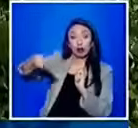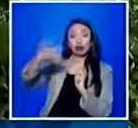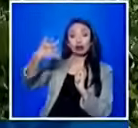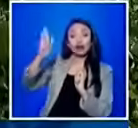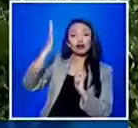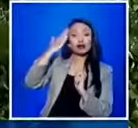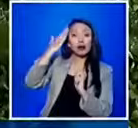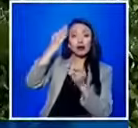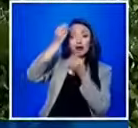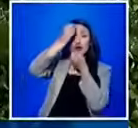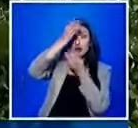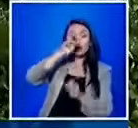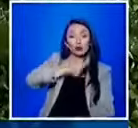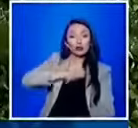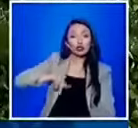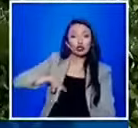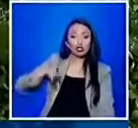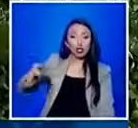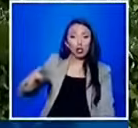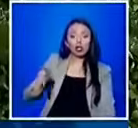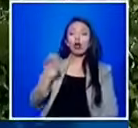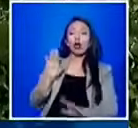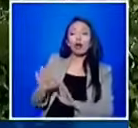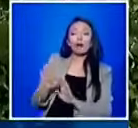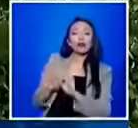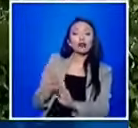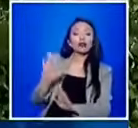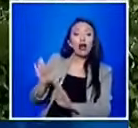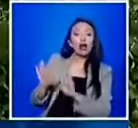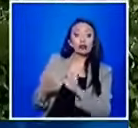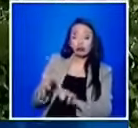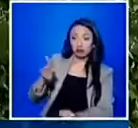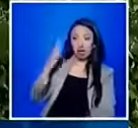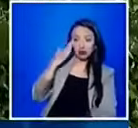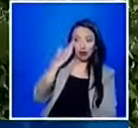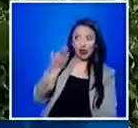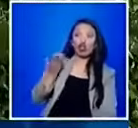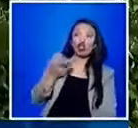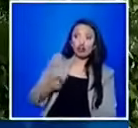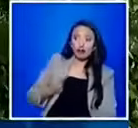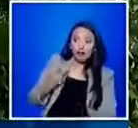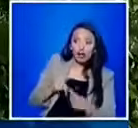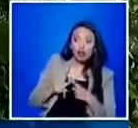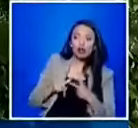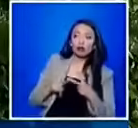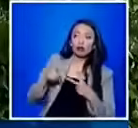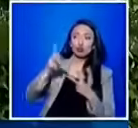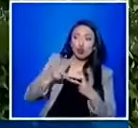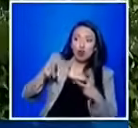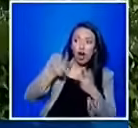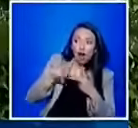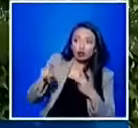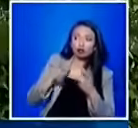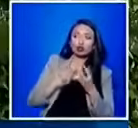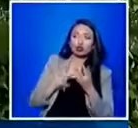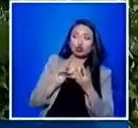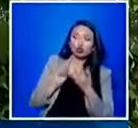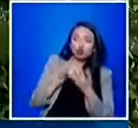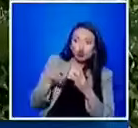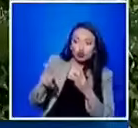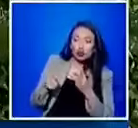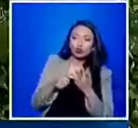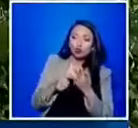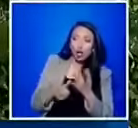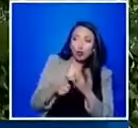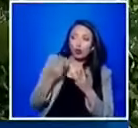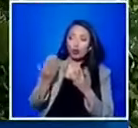están detrás solicitando dinero suelen amenazar, extorsionar, diciendo tenemos ya tus datos de domicilio, tus datos completos